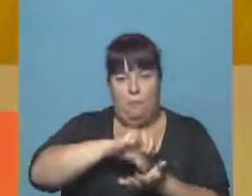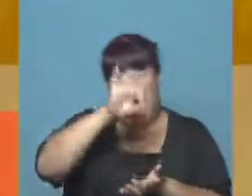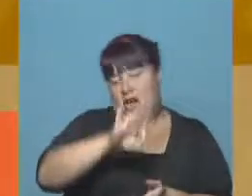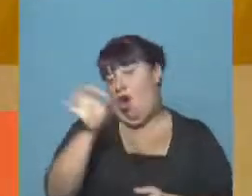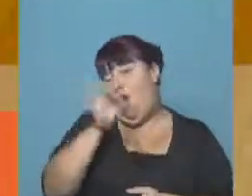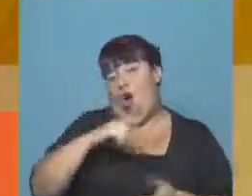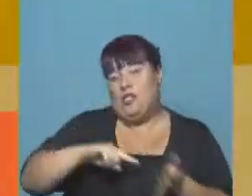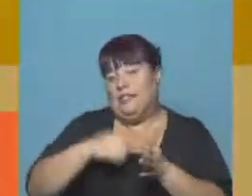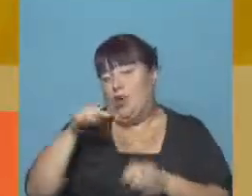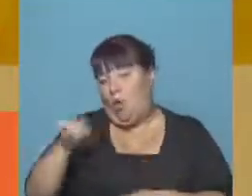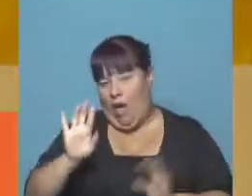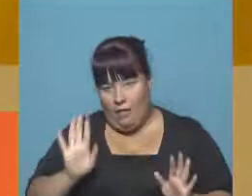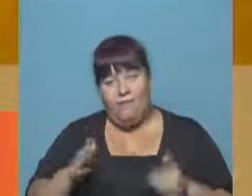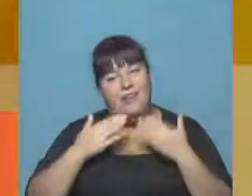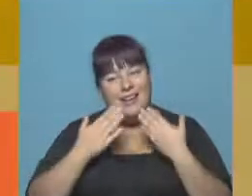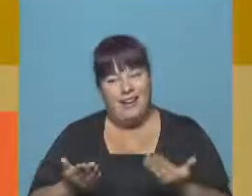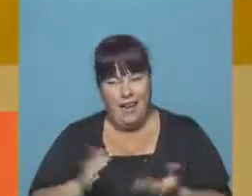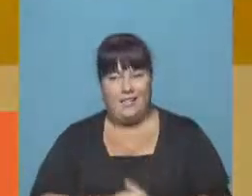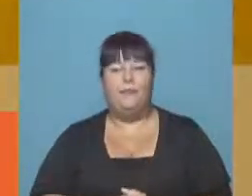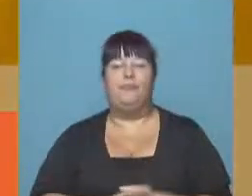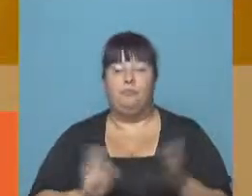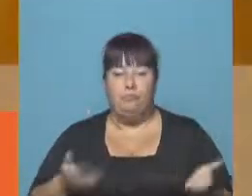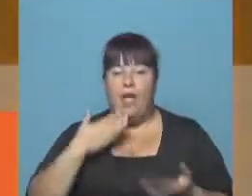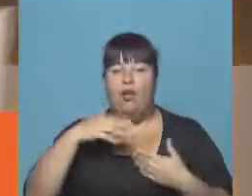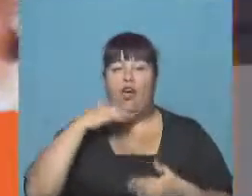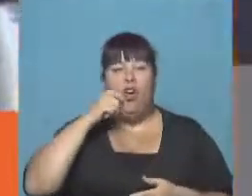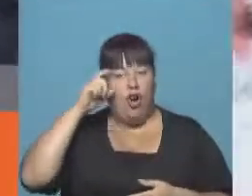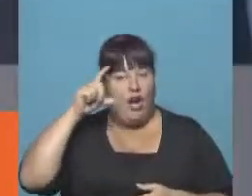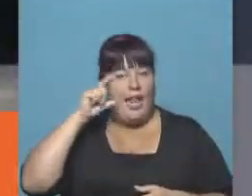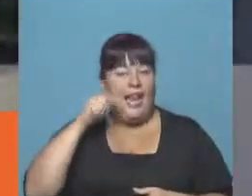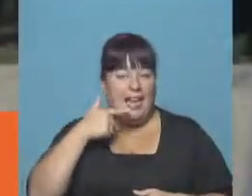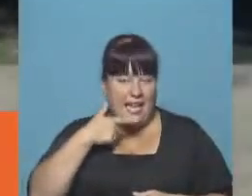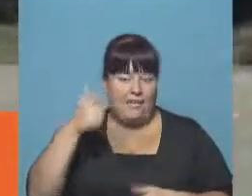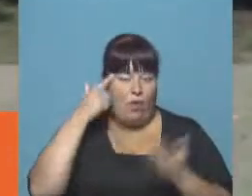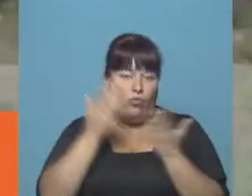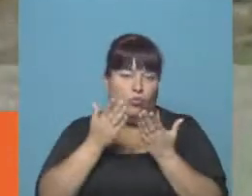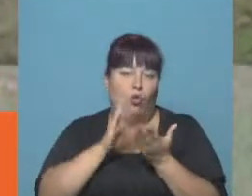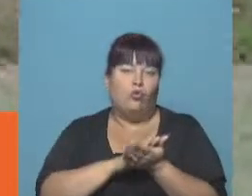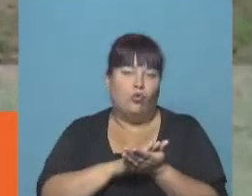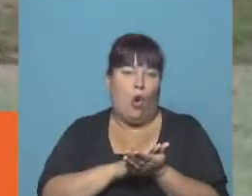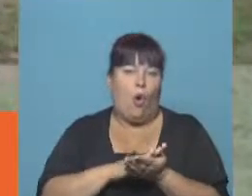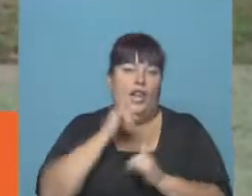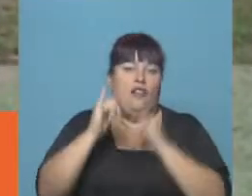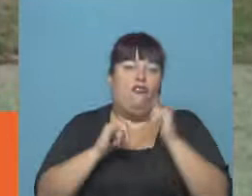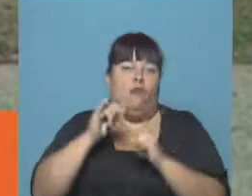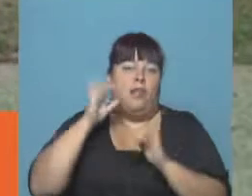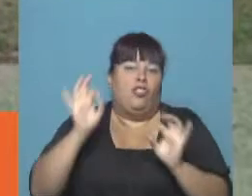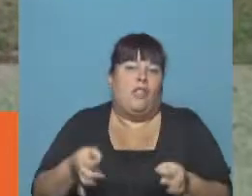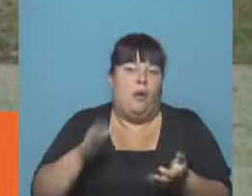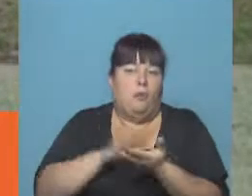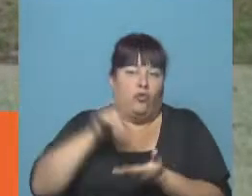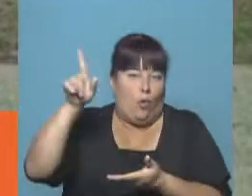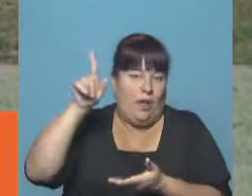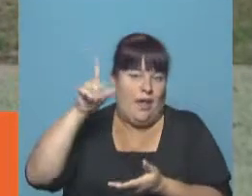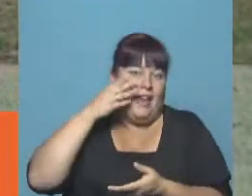determinado o de una ciudad determinada. Muchas gracias, Jorge. Bueno, la palabra de Jorge Elías, este análisis, ¿no? Con las primeras informaciones que se tienen, que